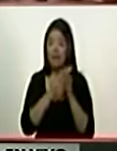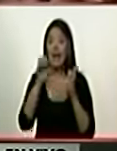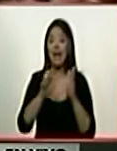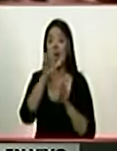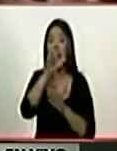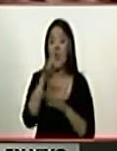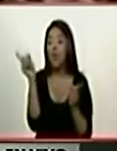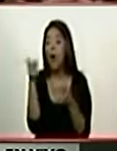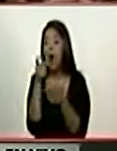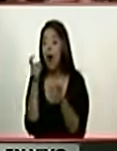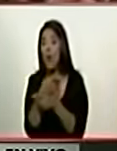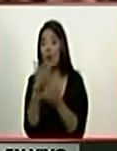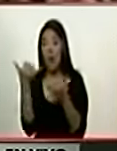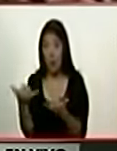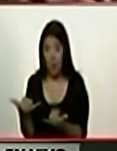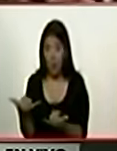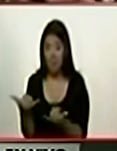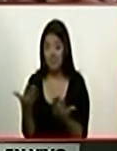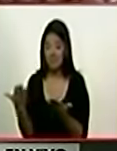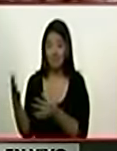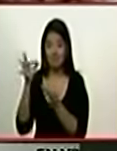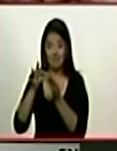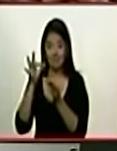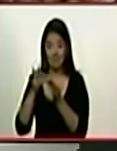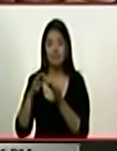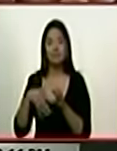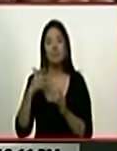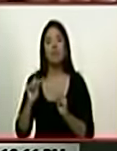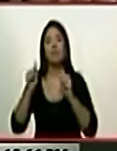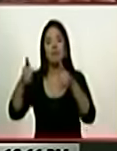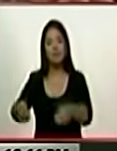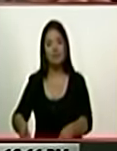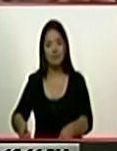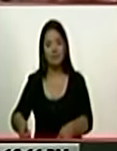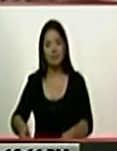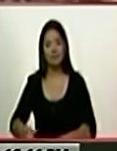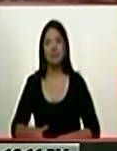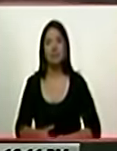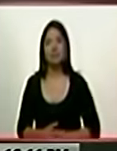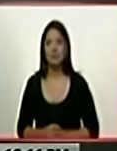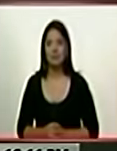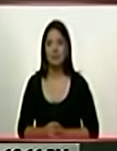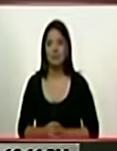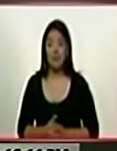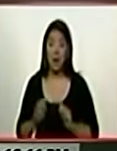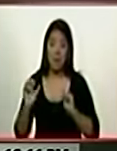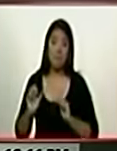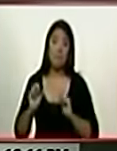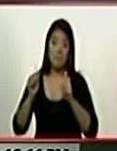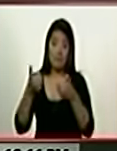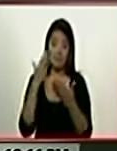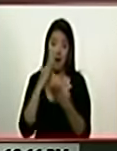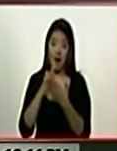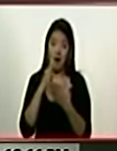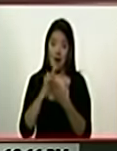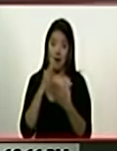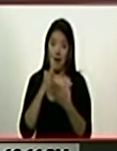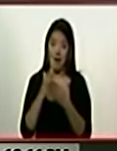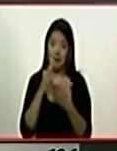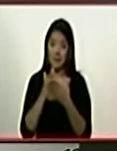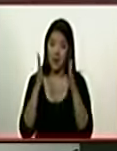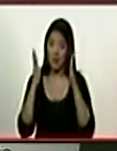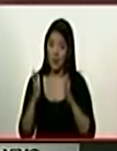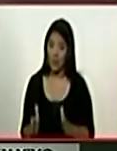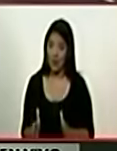para ahora poder recibir la zafra de actividades renovadas estudiantiles sin